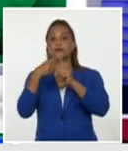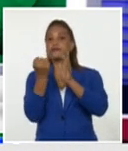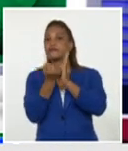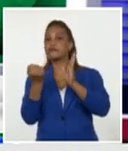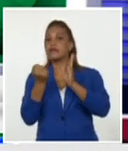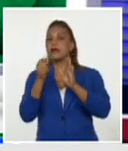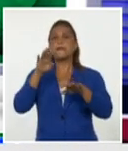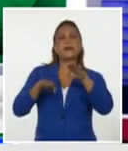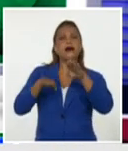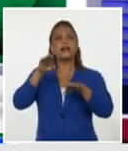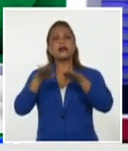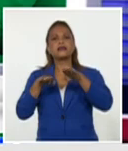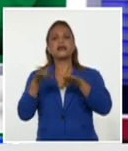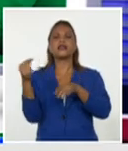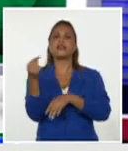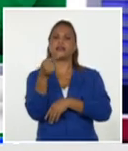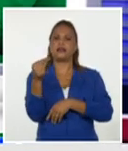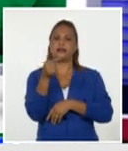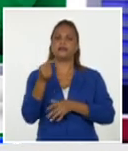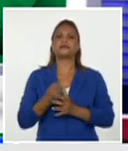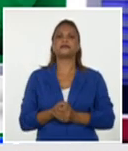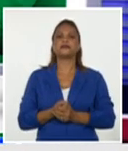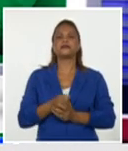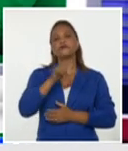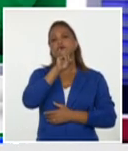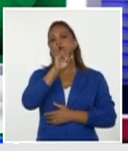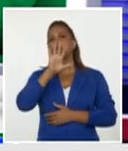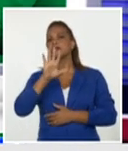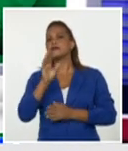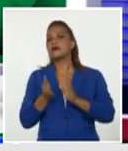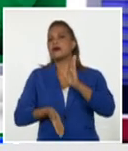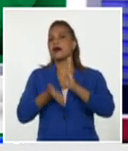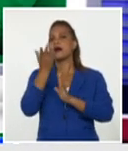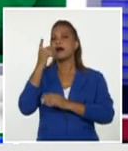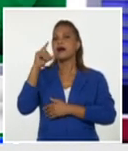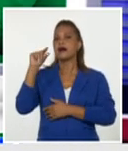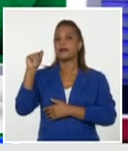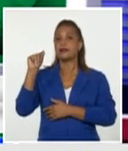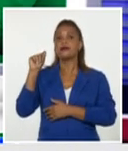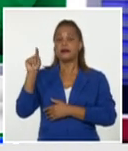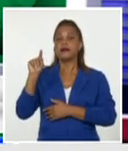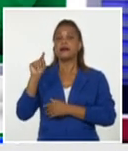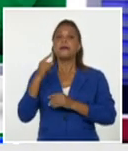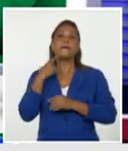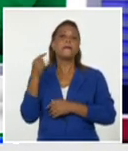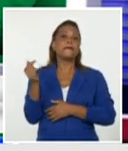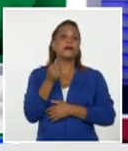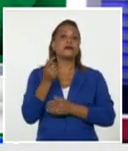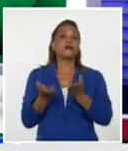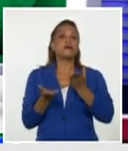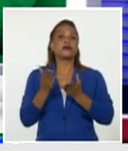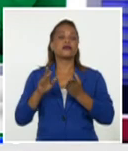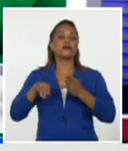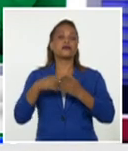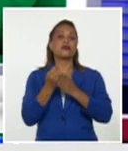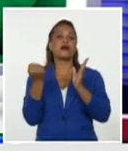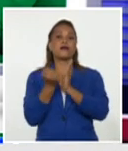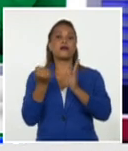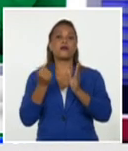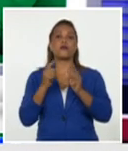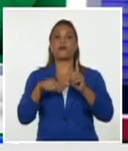negativo. Fueron 95 altas menos que los casos que se diagnosticaron. Y con